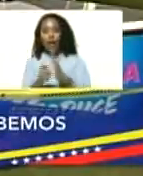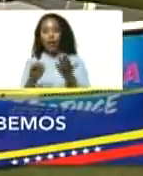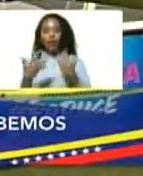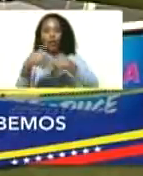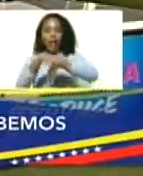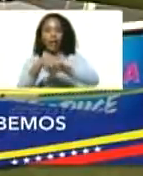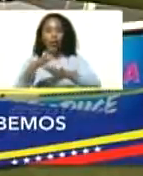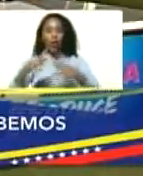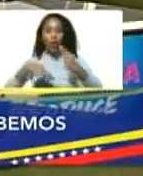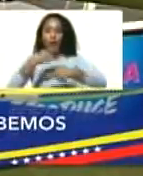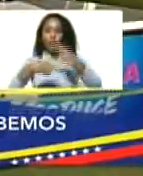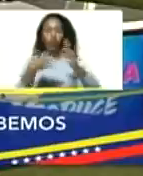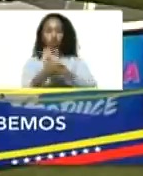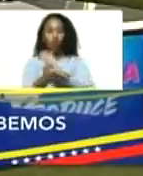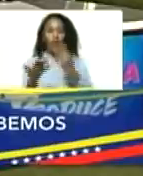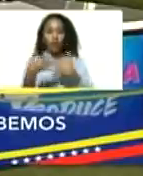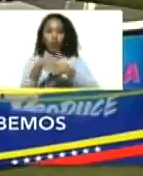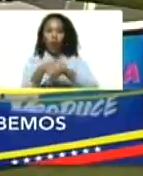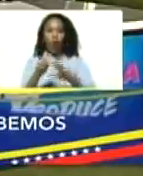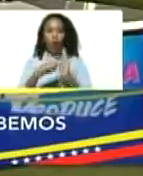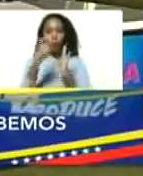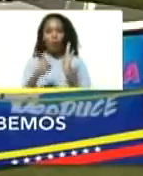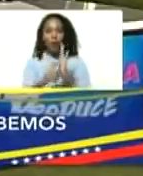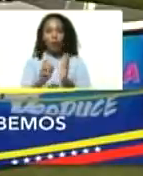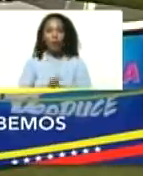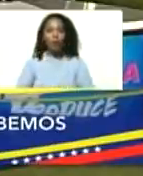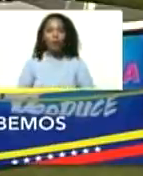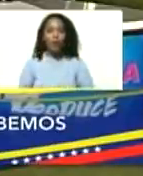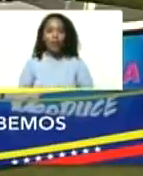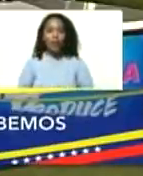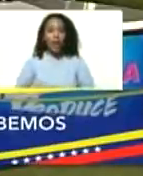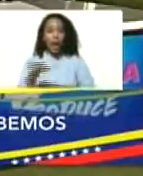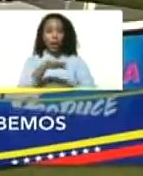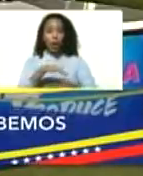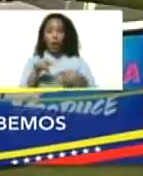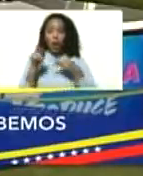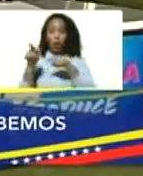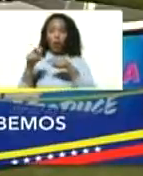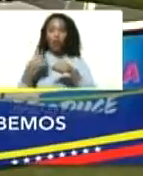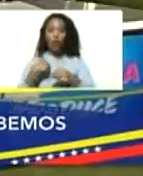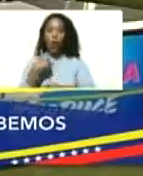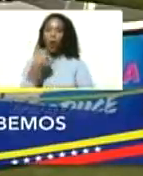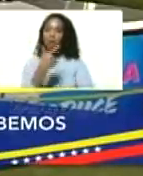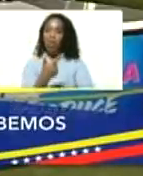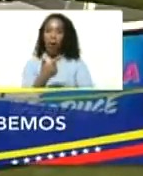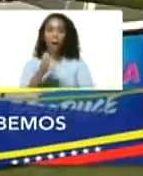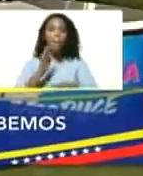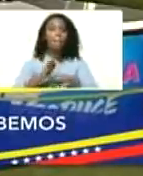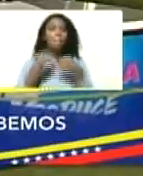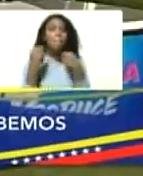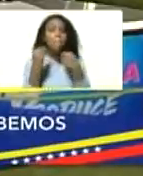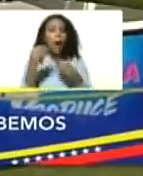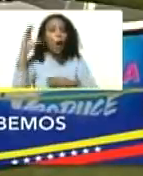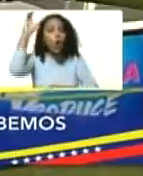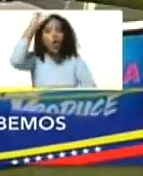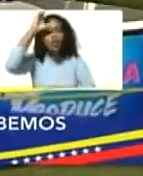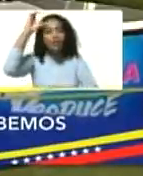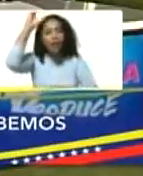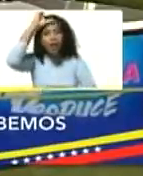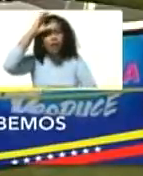hasta los cigarrones y todo esto yo lo digo para la conciencia